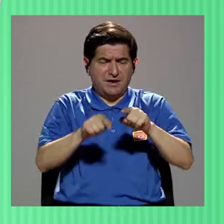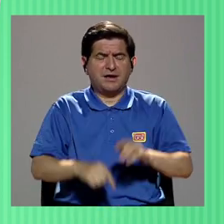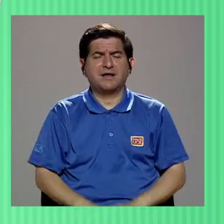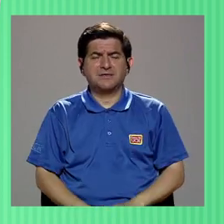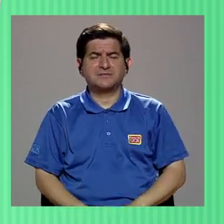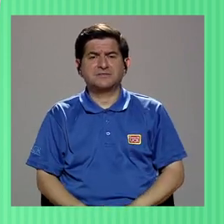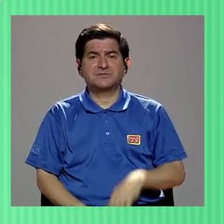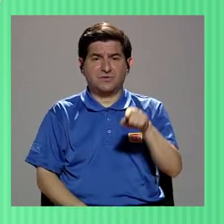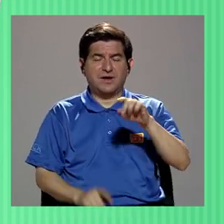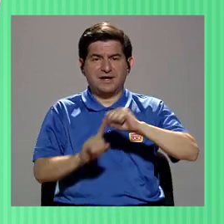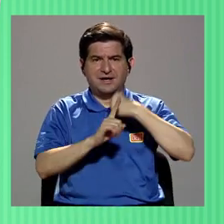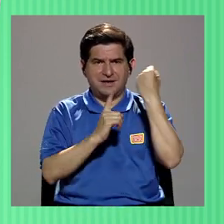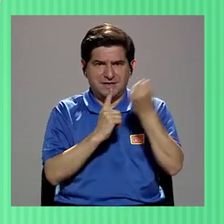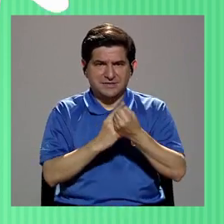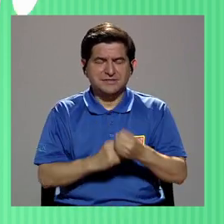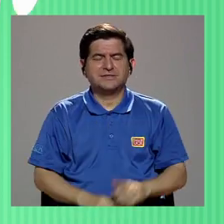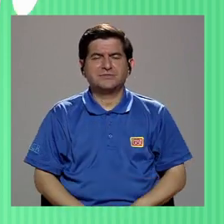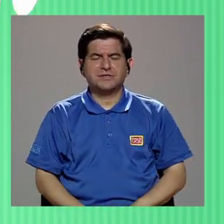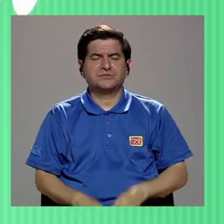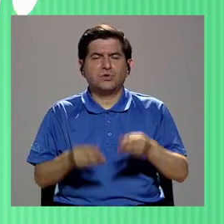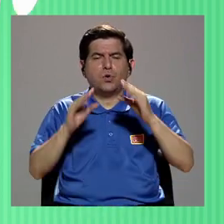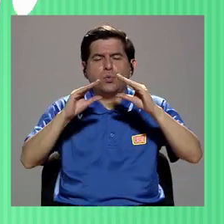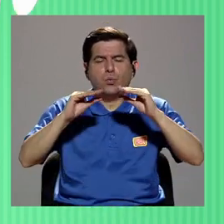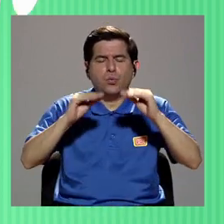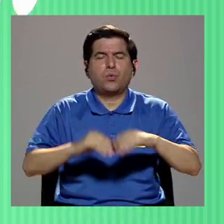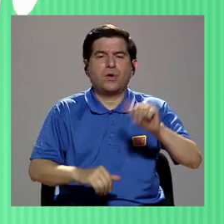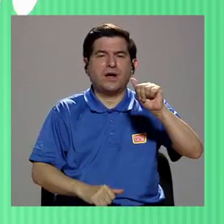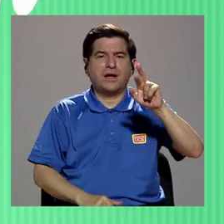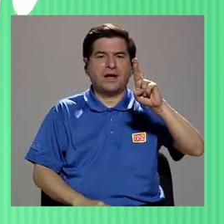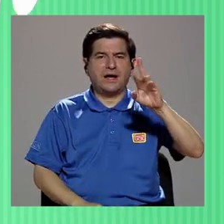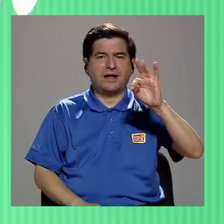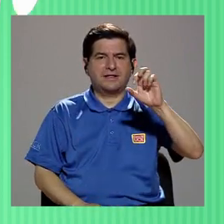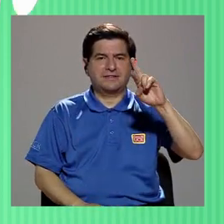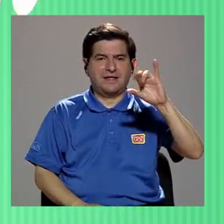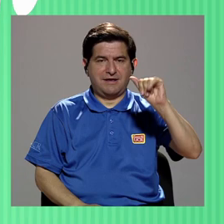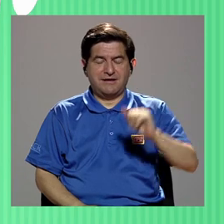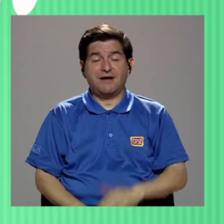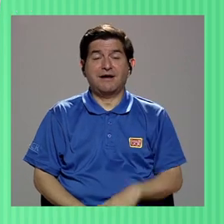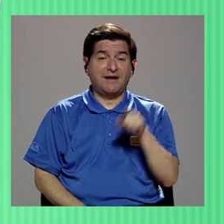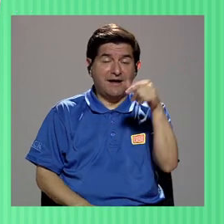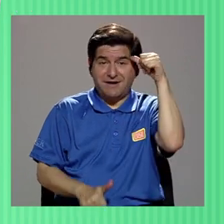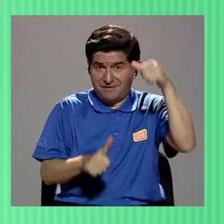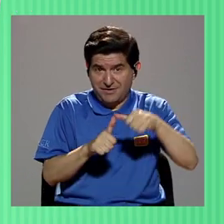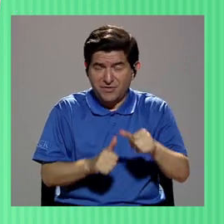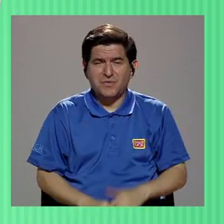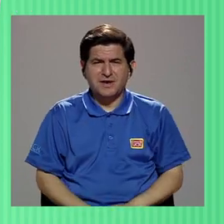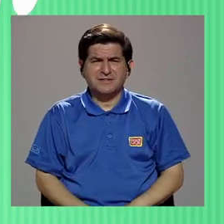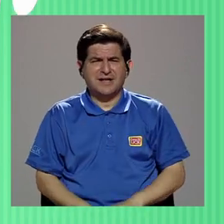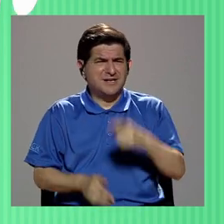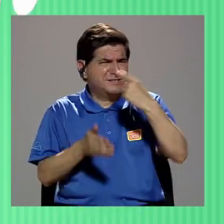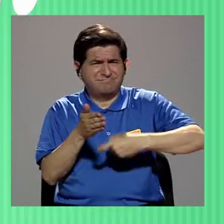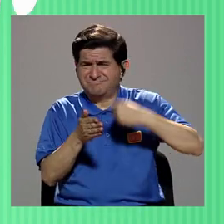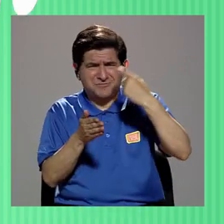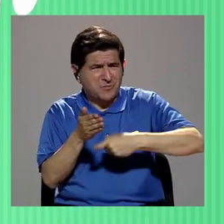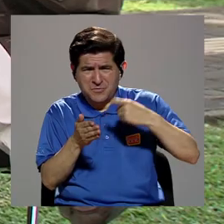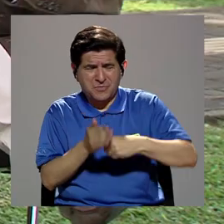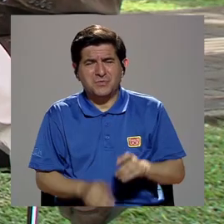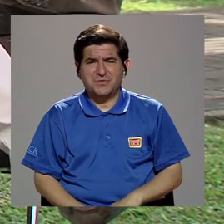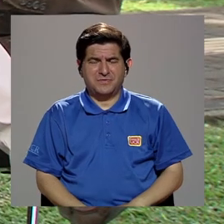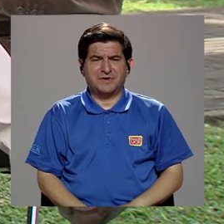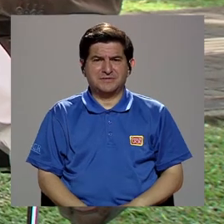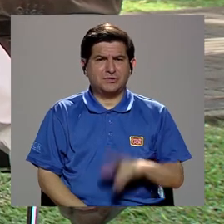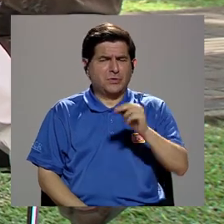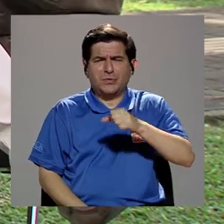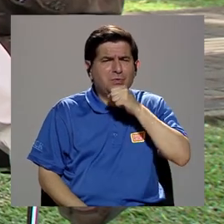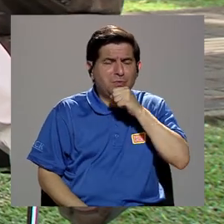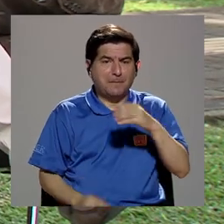arterias. Mantener suave las arterias, disminuir la edad arterial, que es lo que estábamos hablando, la rigidez de las arterias. Entonces, al hacerlas